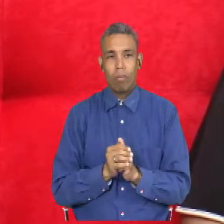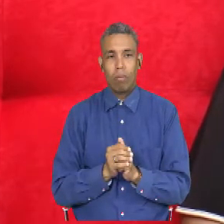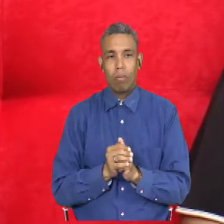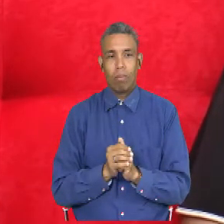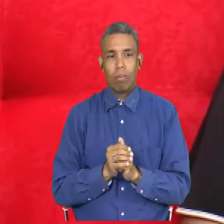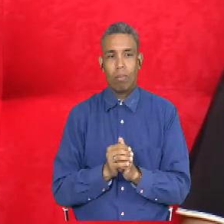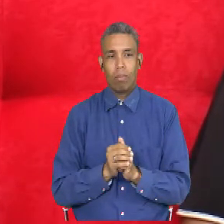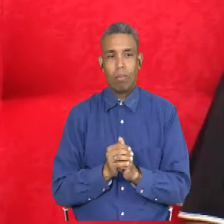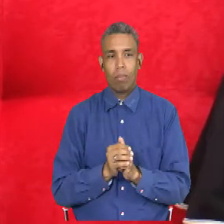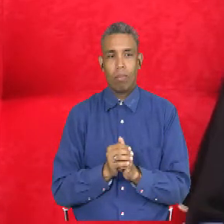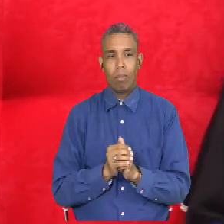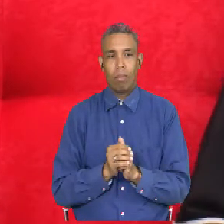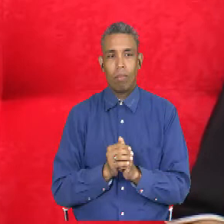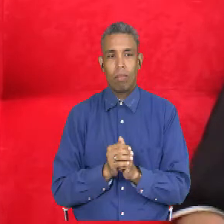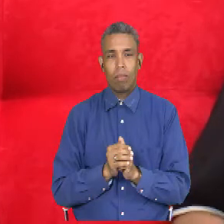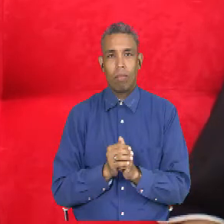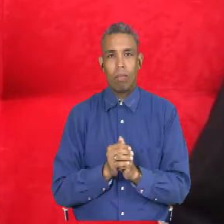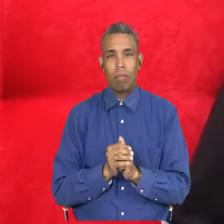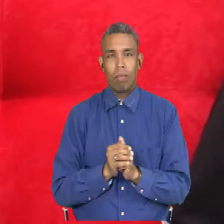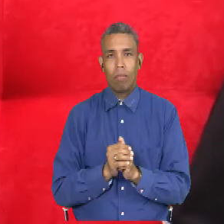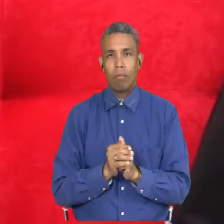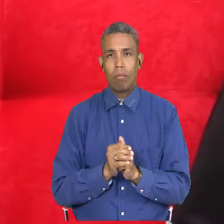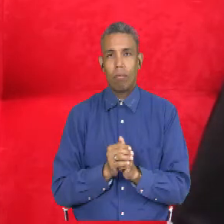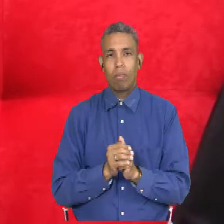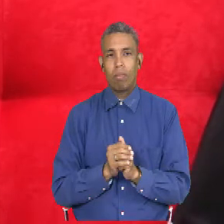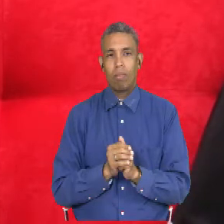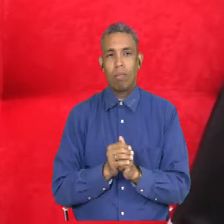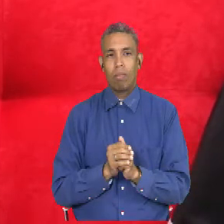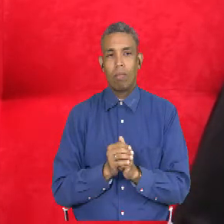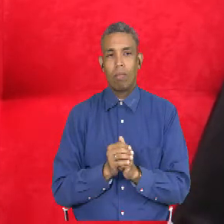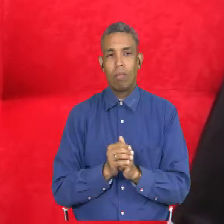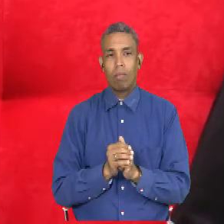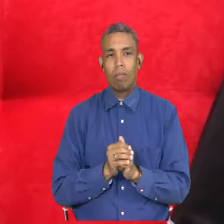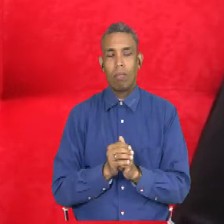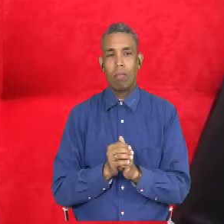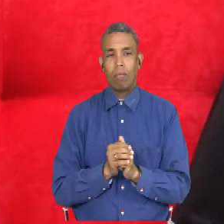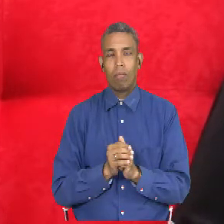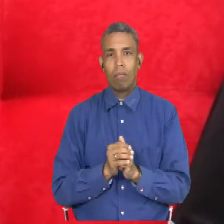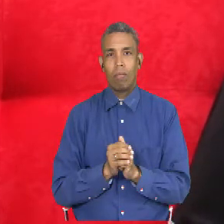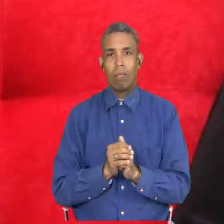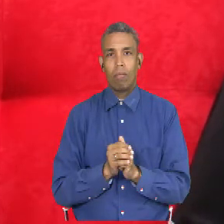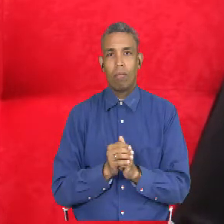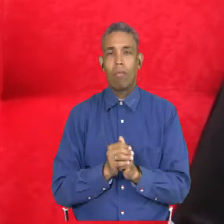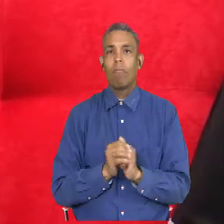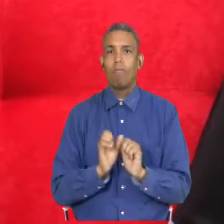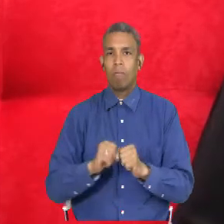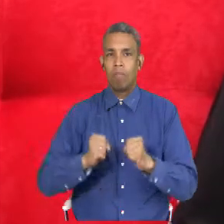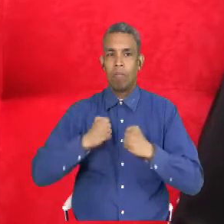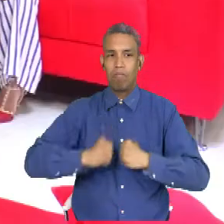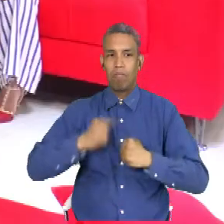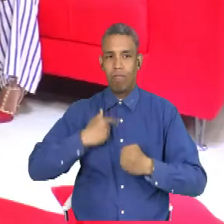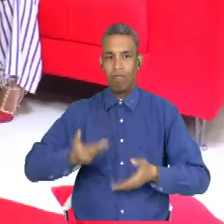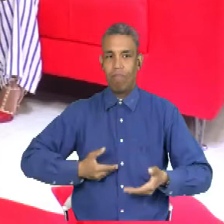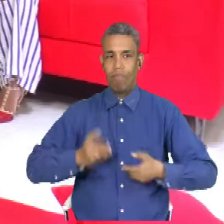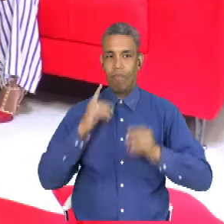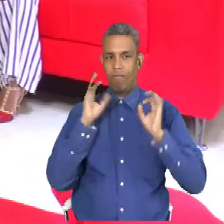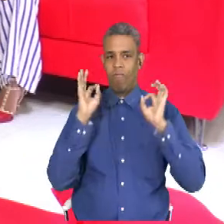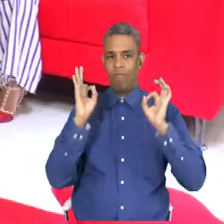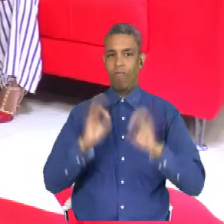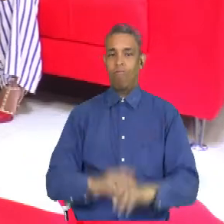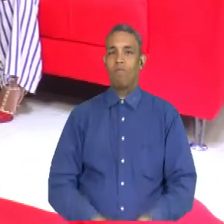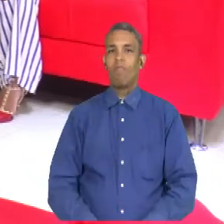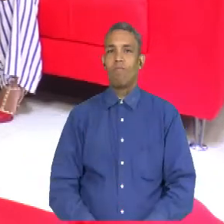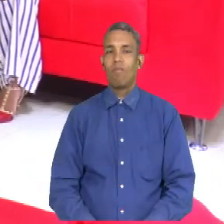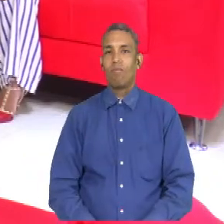altos costos. Entonces nosotros estamos brindando ese servicio con calidad y con eficiencia. Profe, ¿cómo funcionan todos